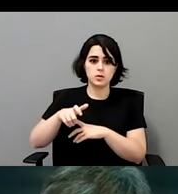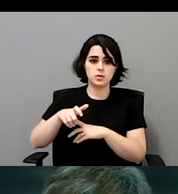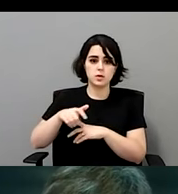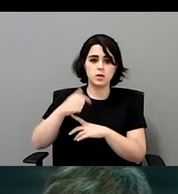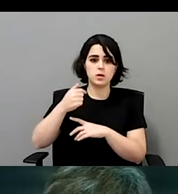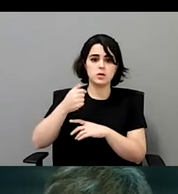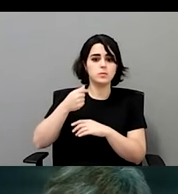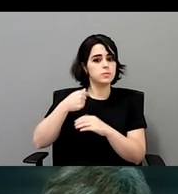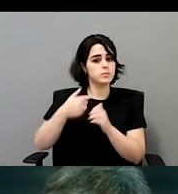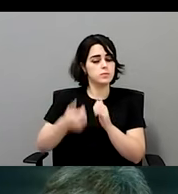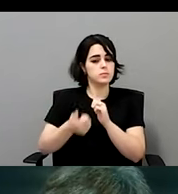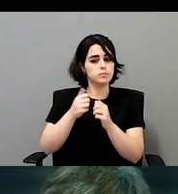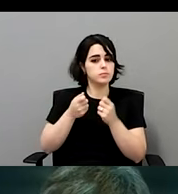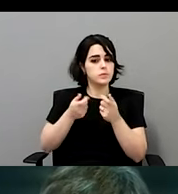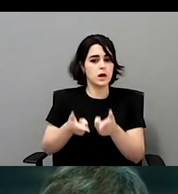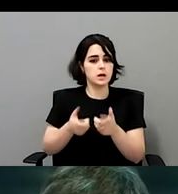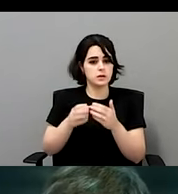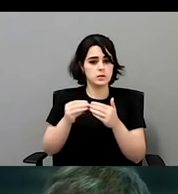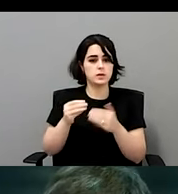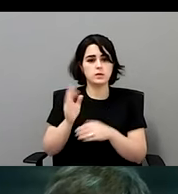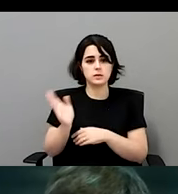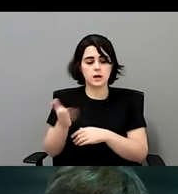servicio. La siguiente.